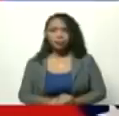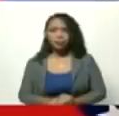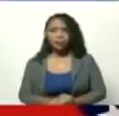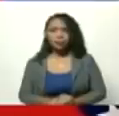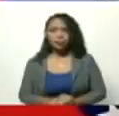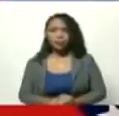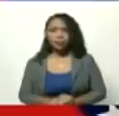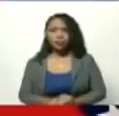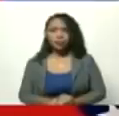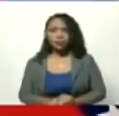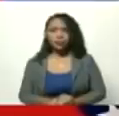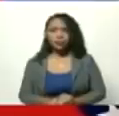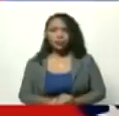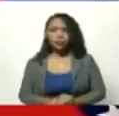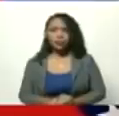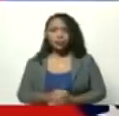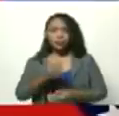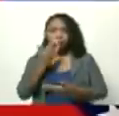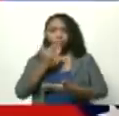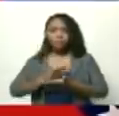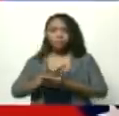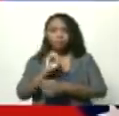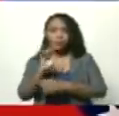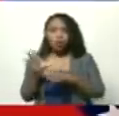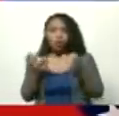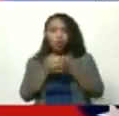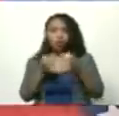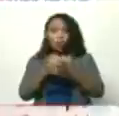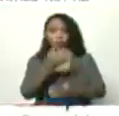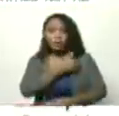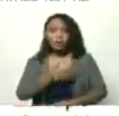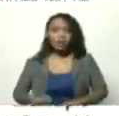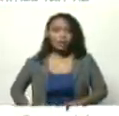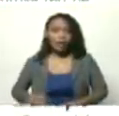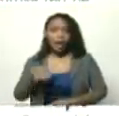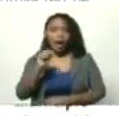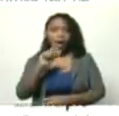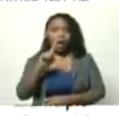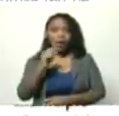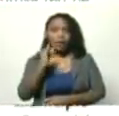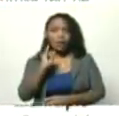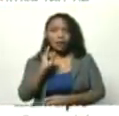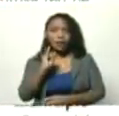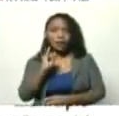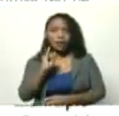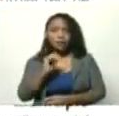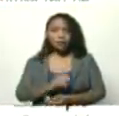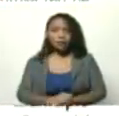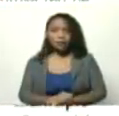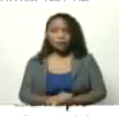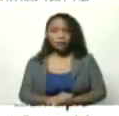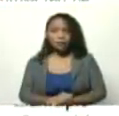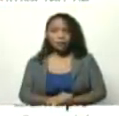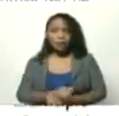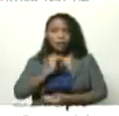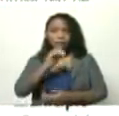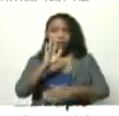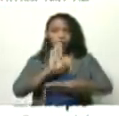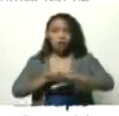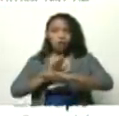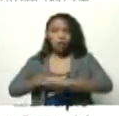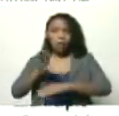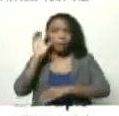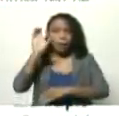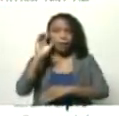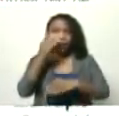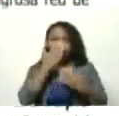Comunicado. La Comisión Presidencial Ali Rodríguez Araque informa al país